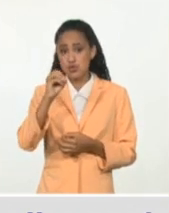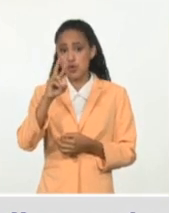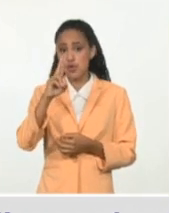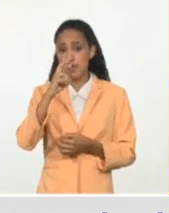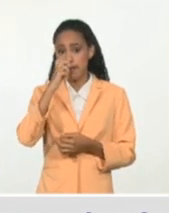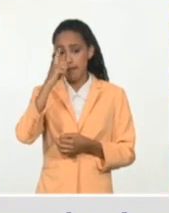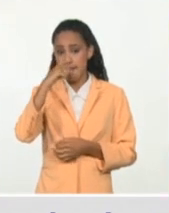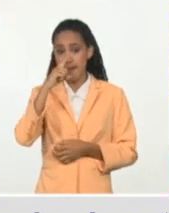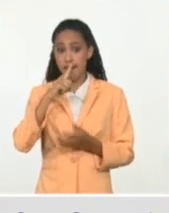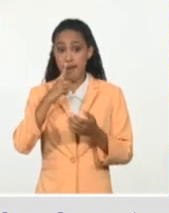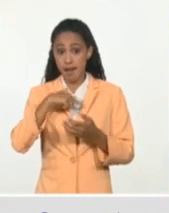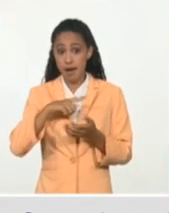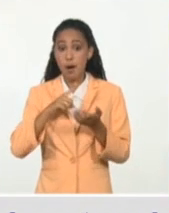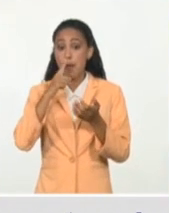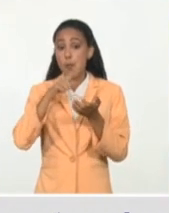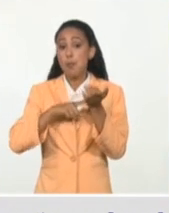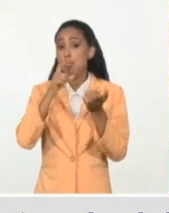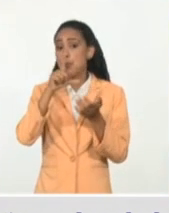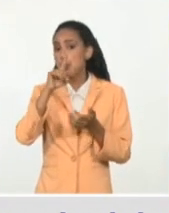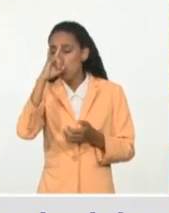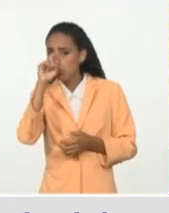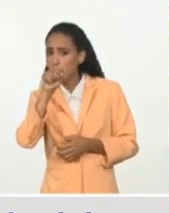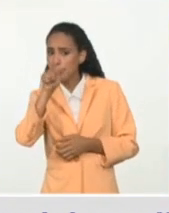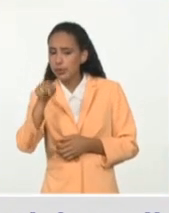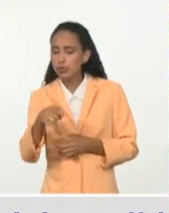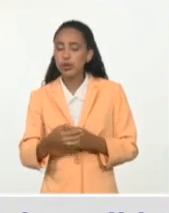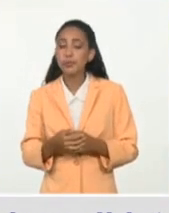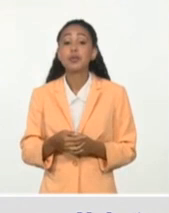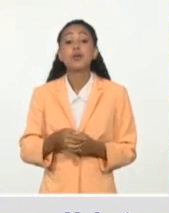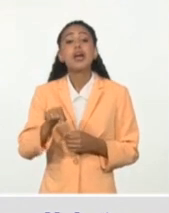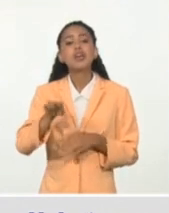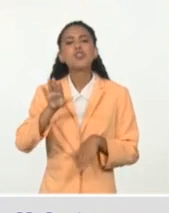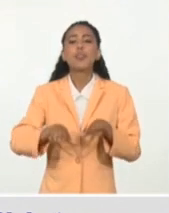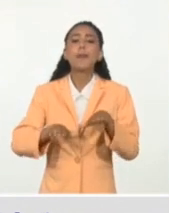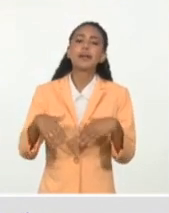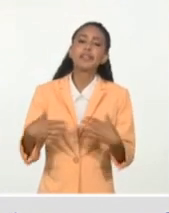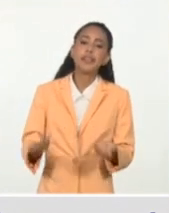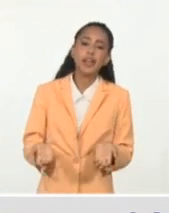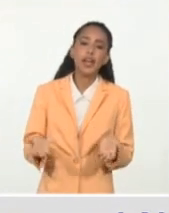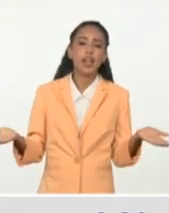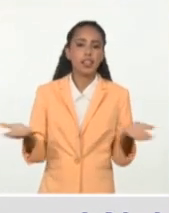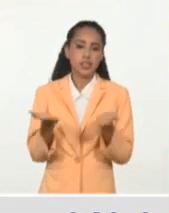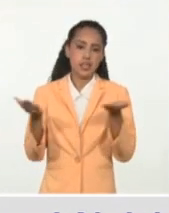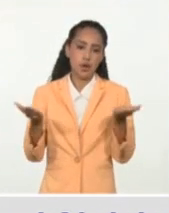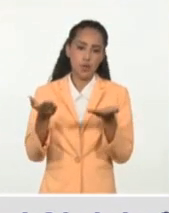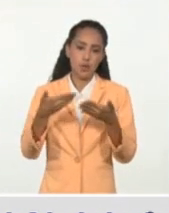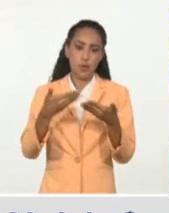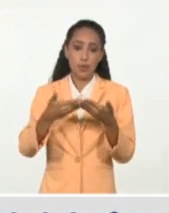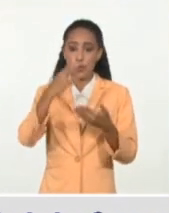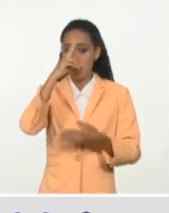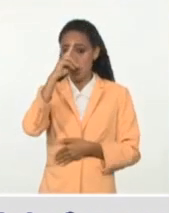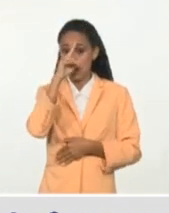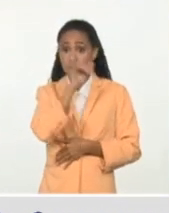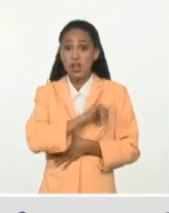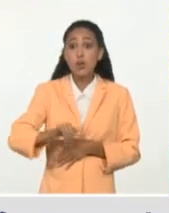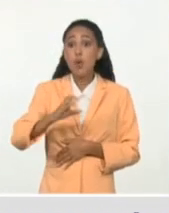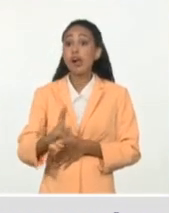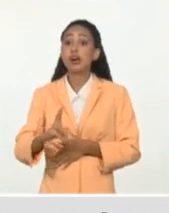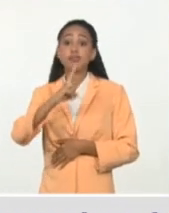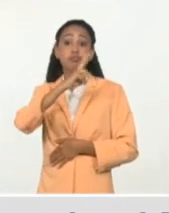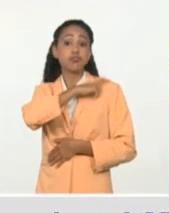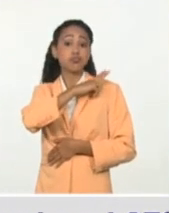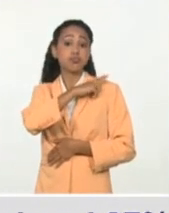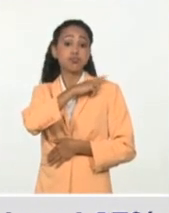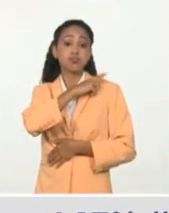de el avance de los ensayos clínicos y de las autoridades regulatorias de nuestro país.